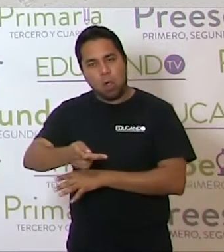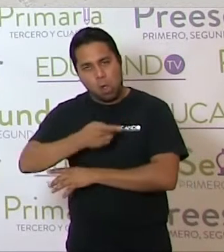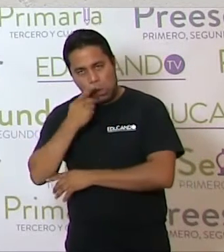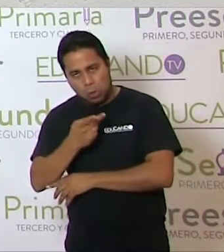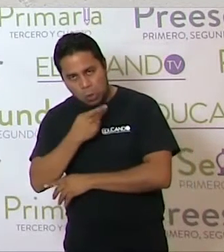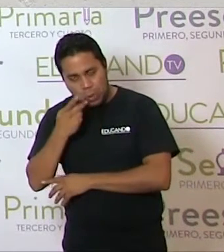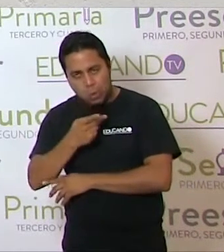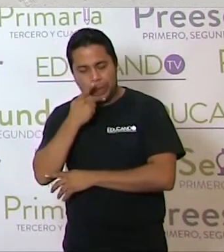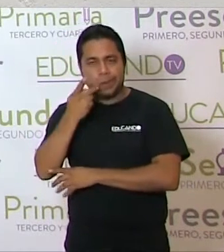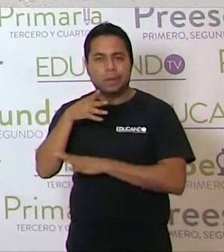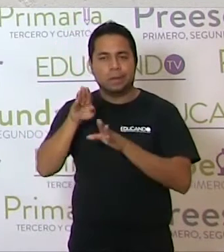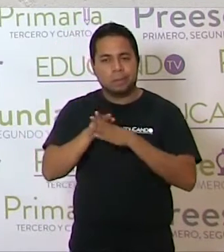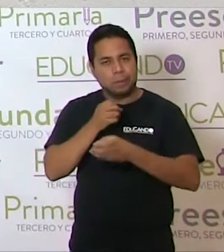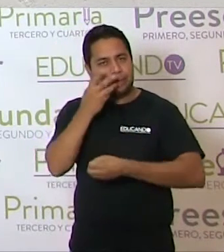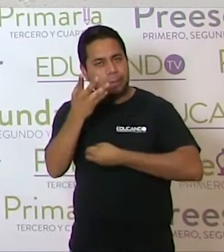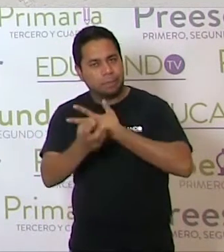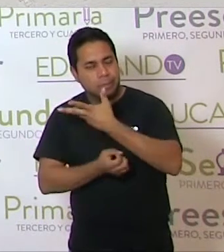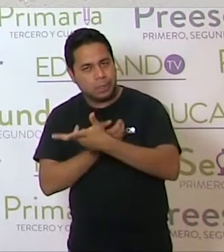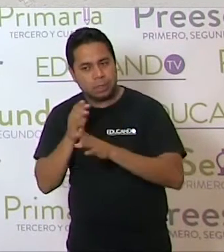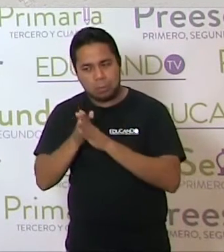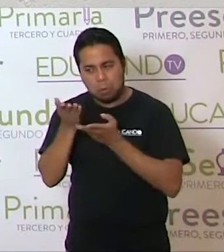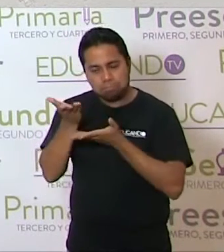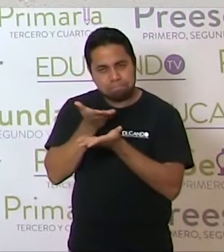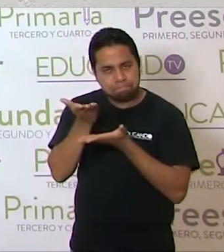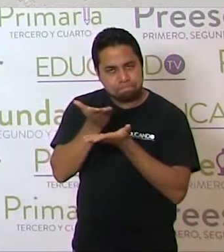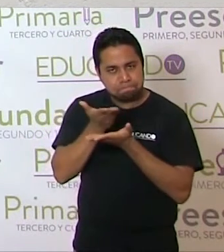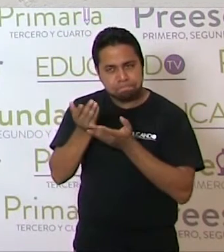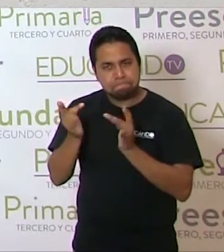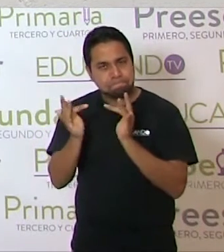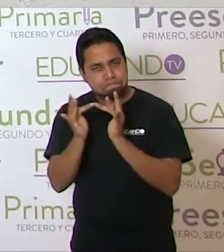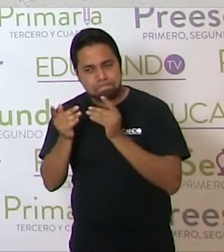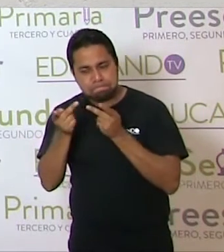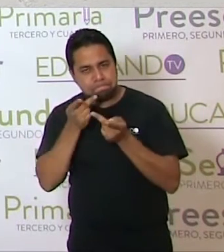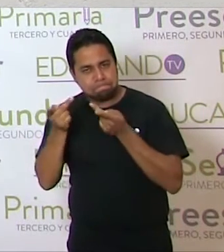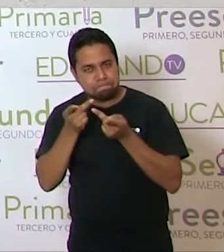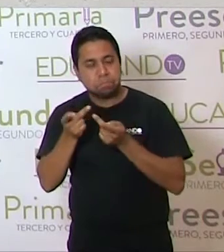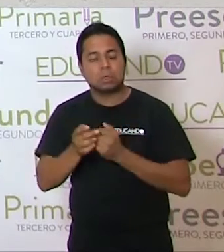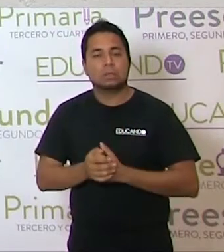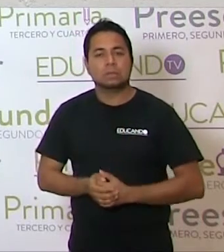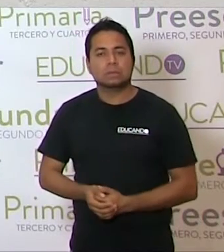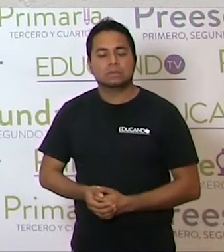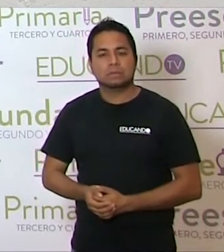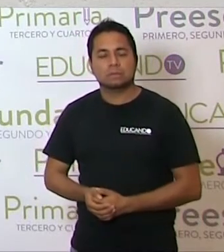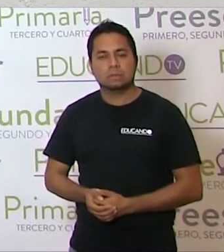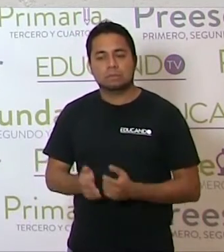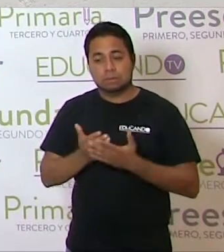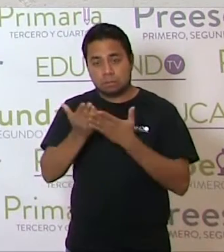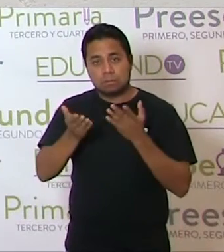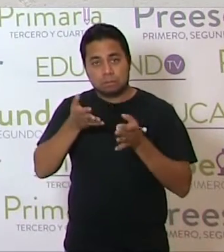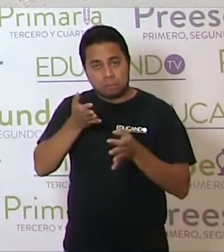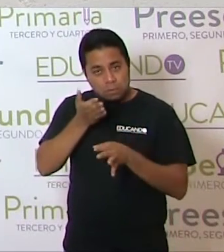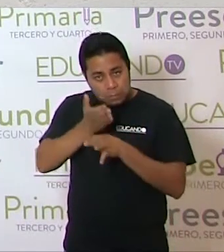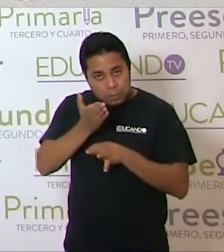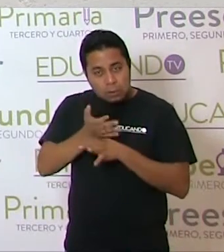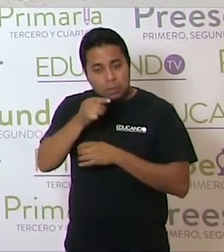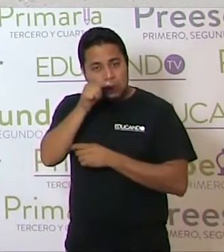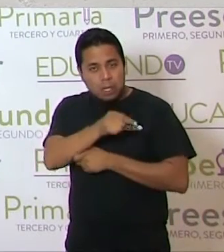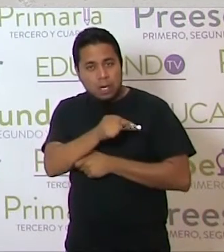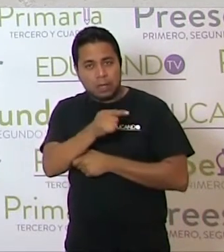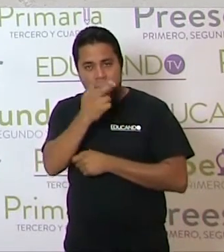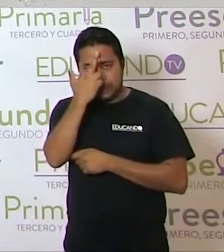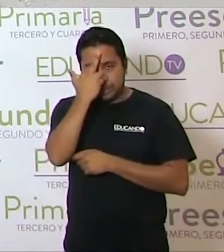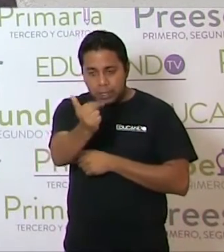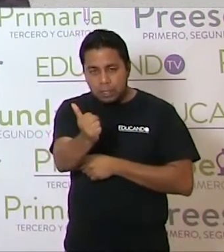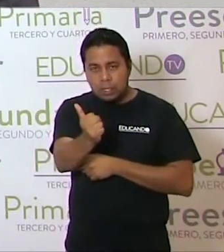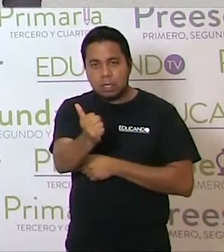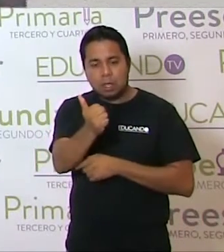las técnicas orales y de la interacción oral y con ahora que estamos viendo estos argumentos entonces yo